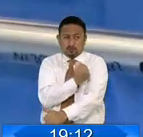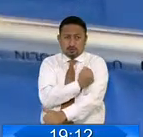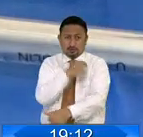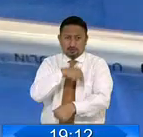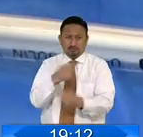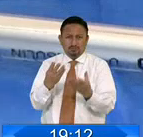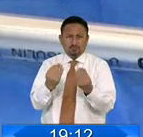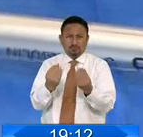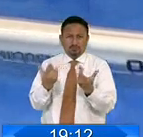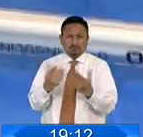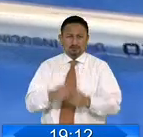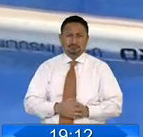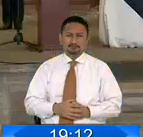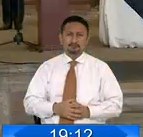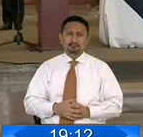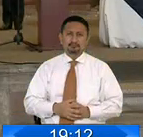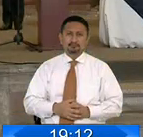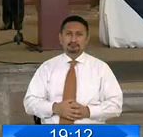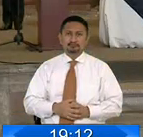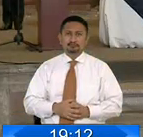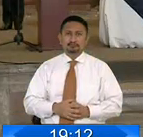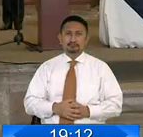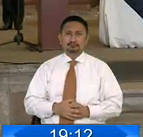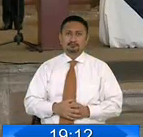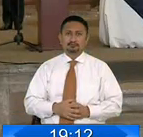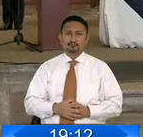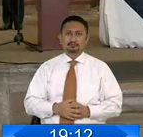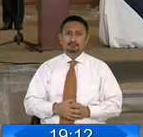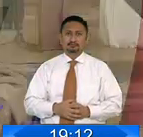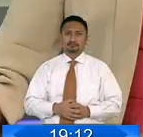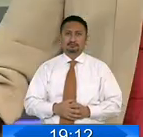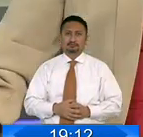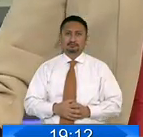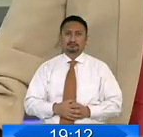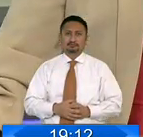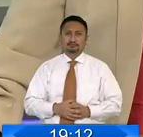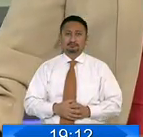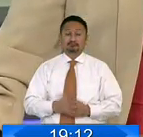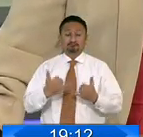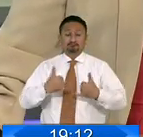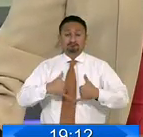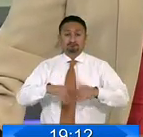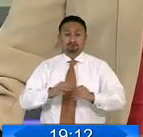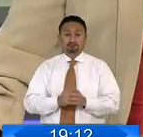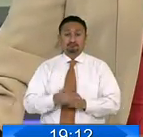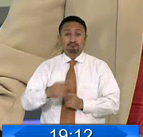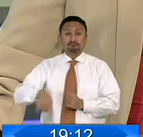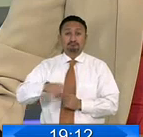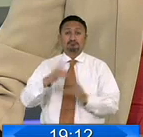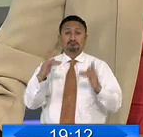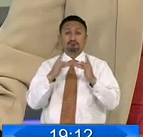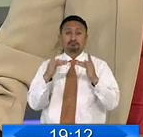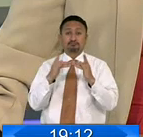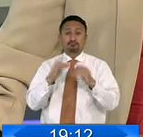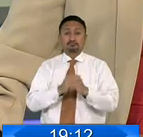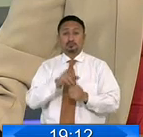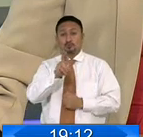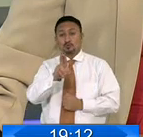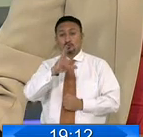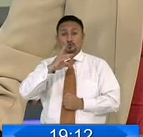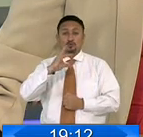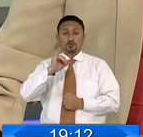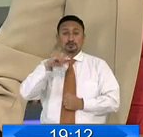del medicamento contra el cob y 19 informó javier rosero continúan con las camas de la unidad de cuidados